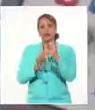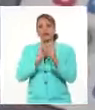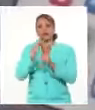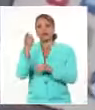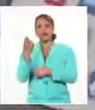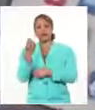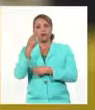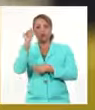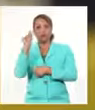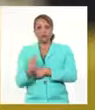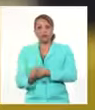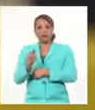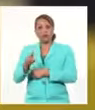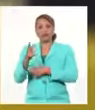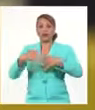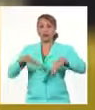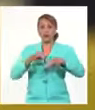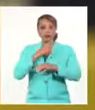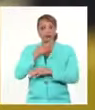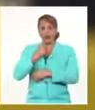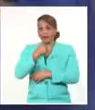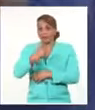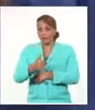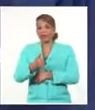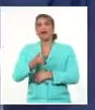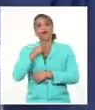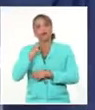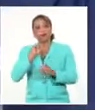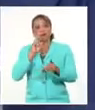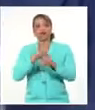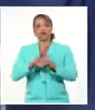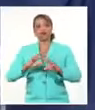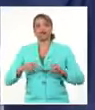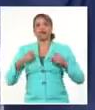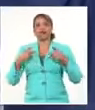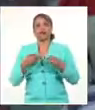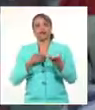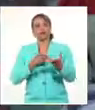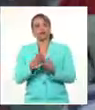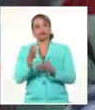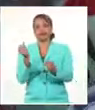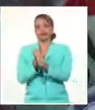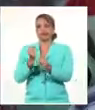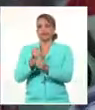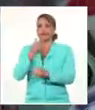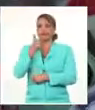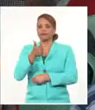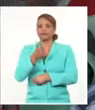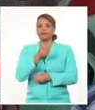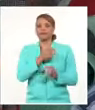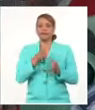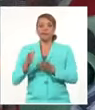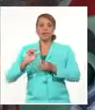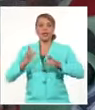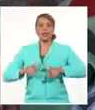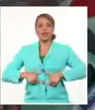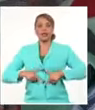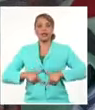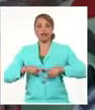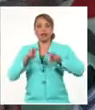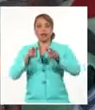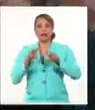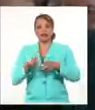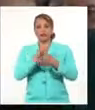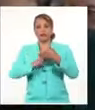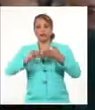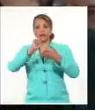cuando la situación económica lo permita, retomar el camino de la recuperación y el desarrollo. Los candidatos a integrar la Asamblea Nacional del Poder